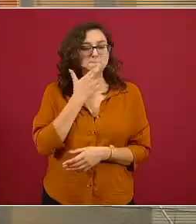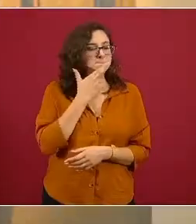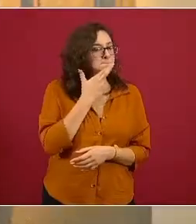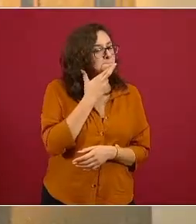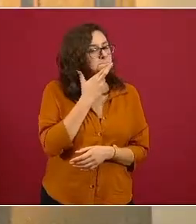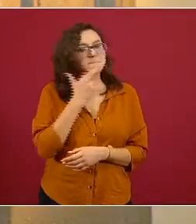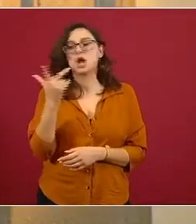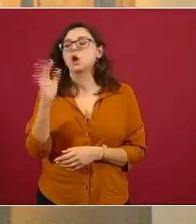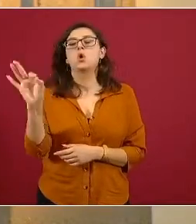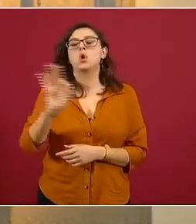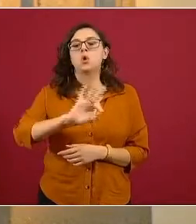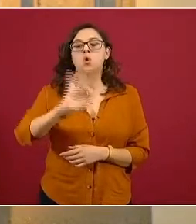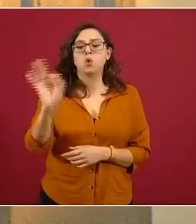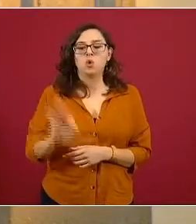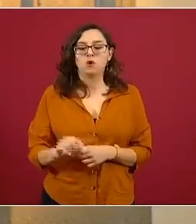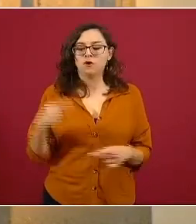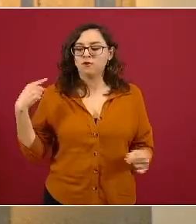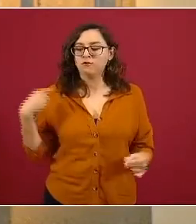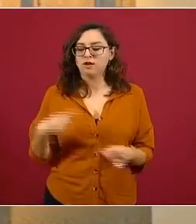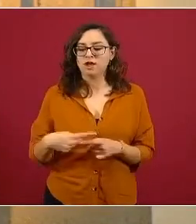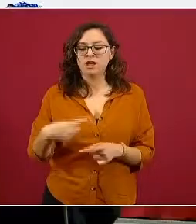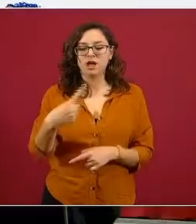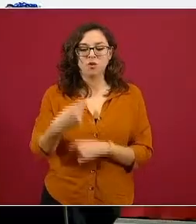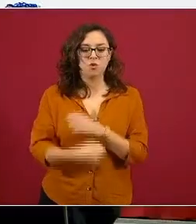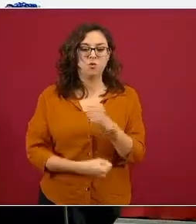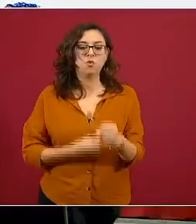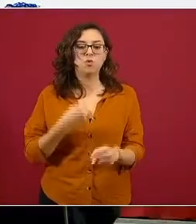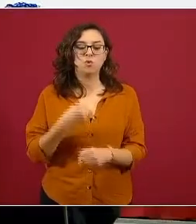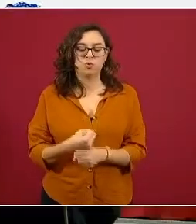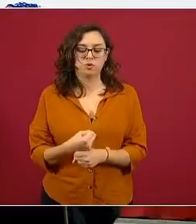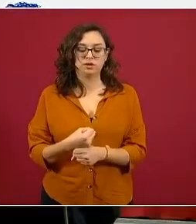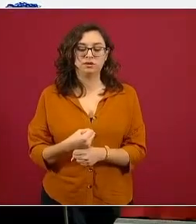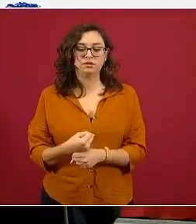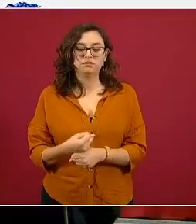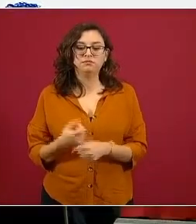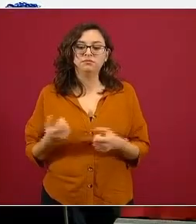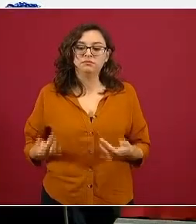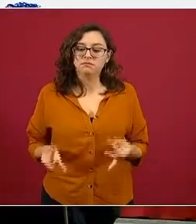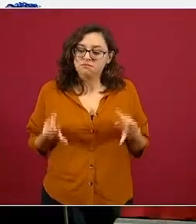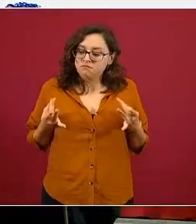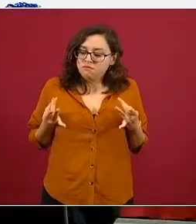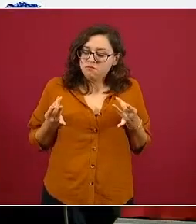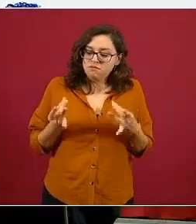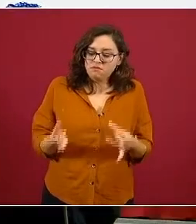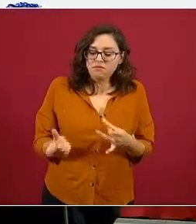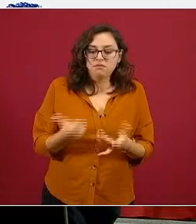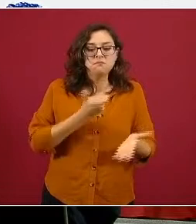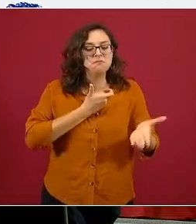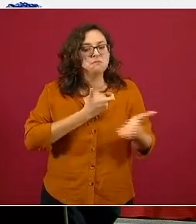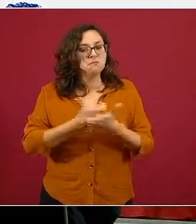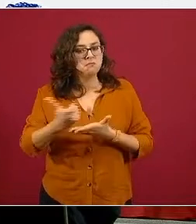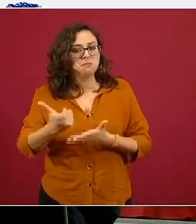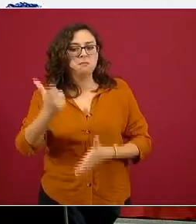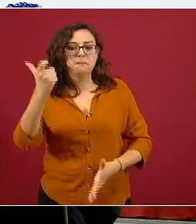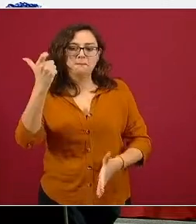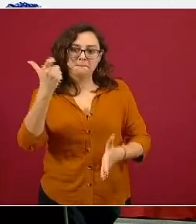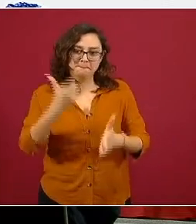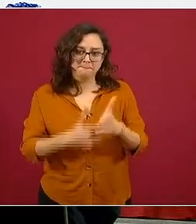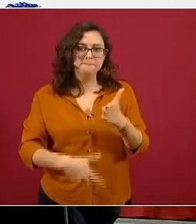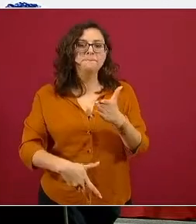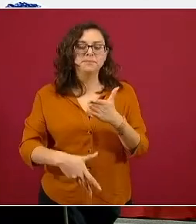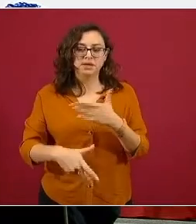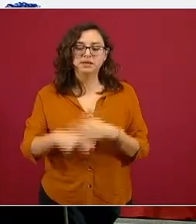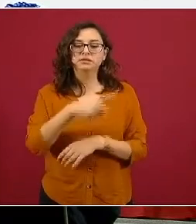mejores ofertas del año, considerando la calidad y precio de los productos